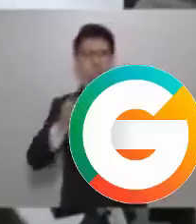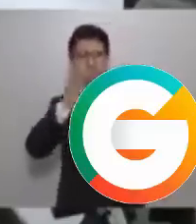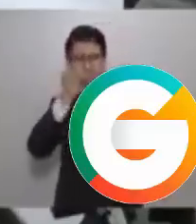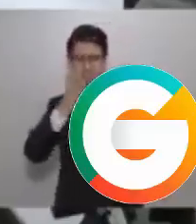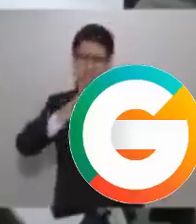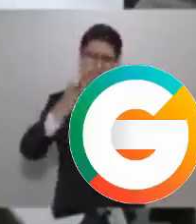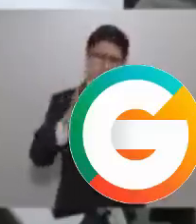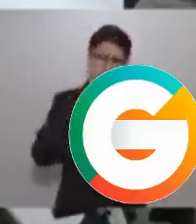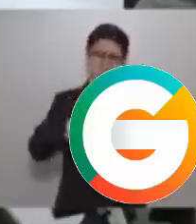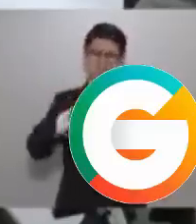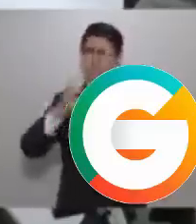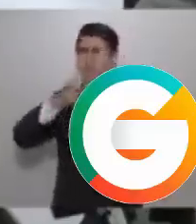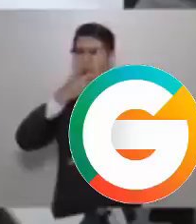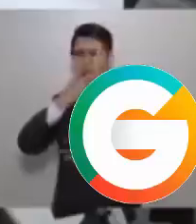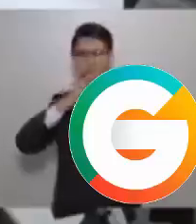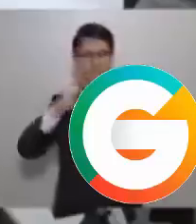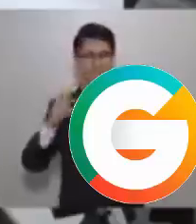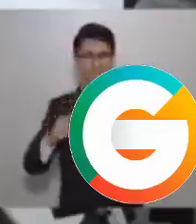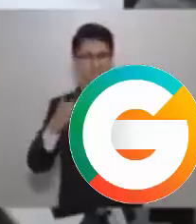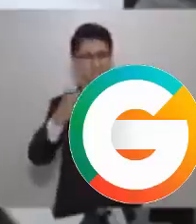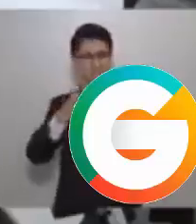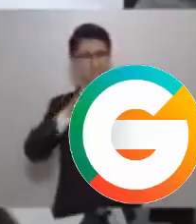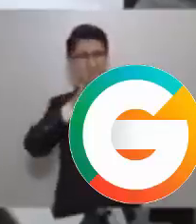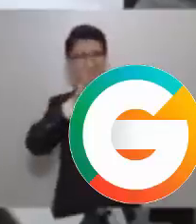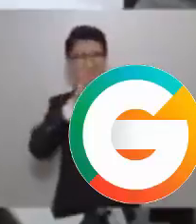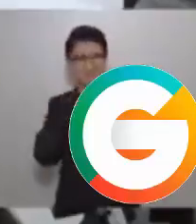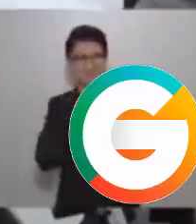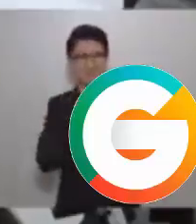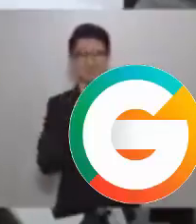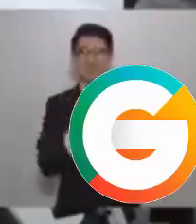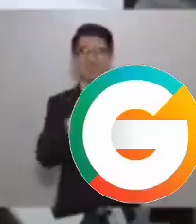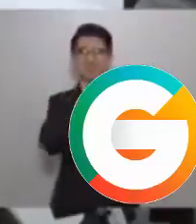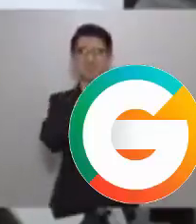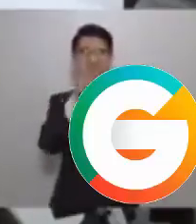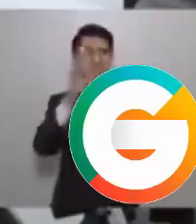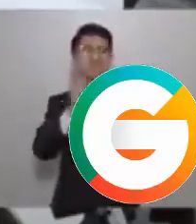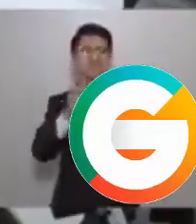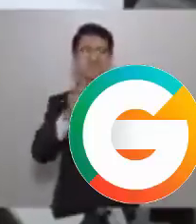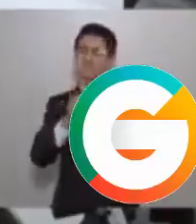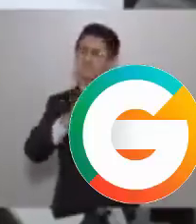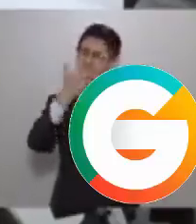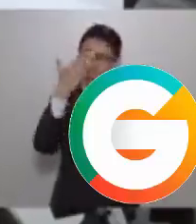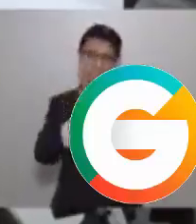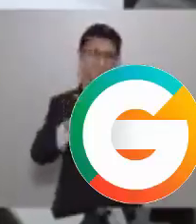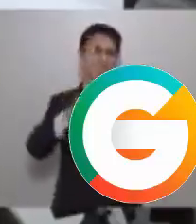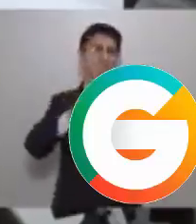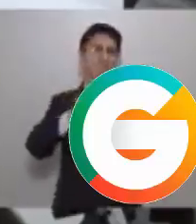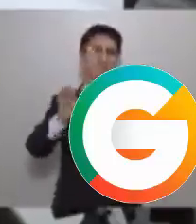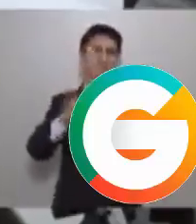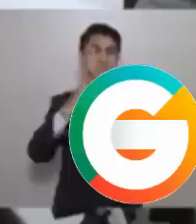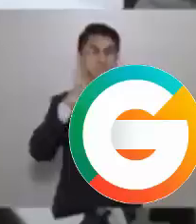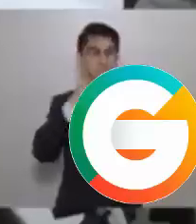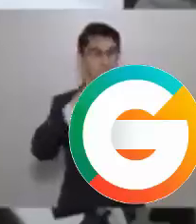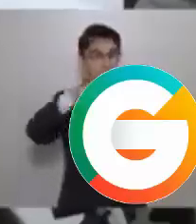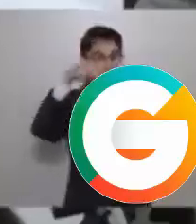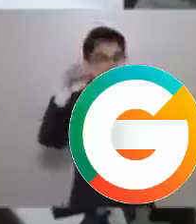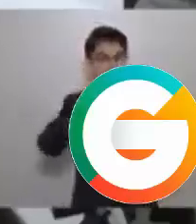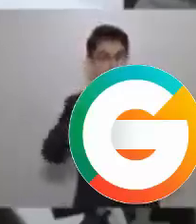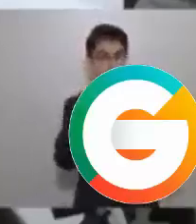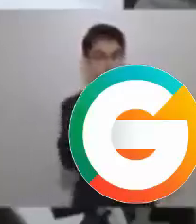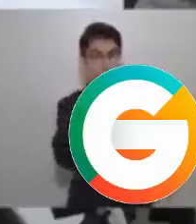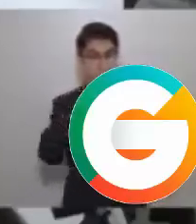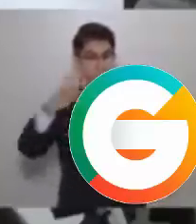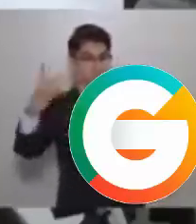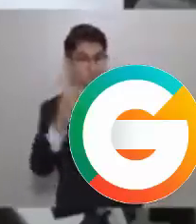haga uso de alguna sustancia ilícita permanezca en las filas de esta institución. Gente como esa no